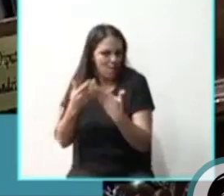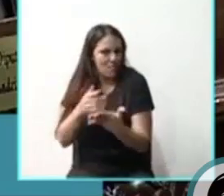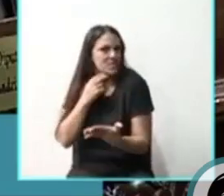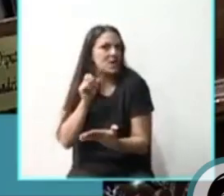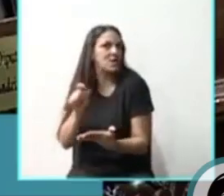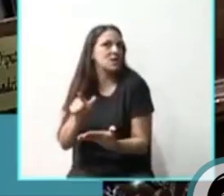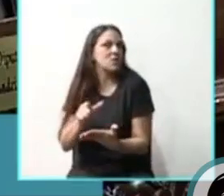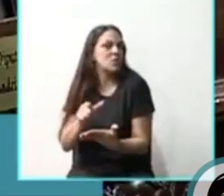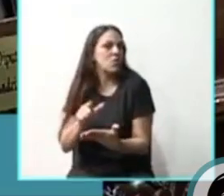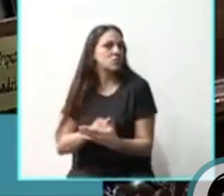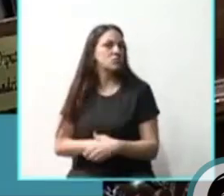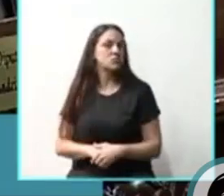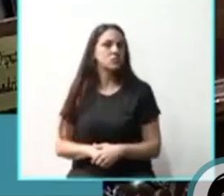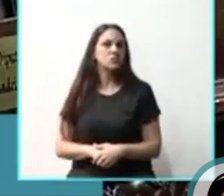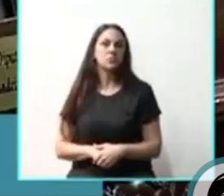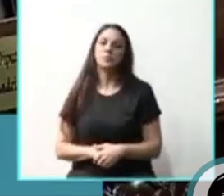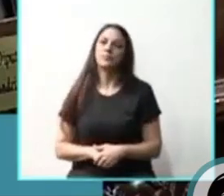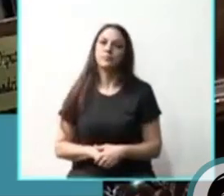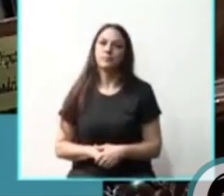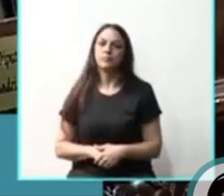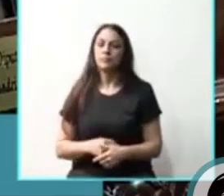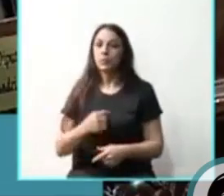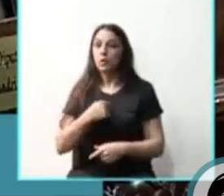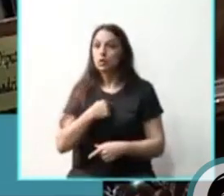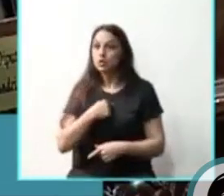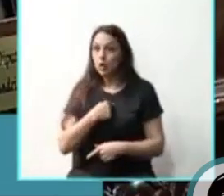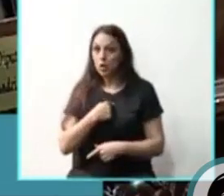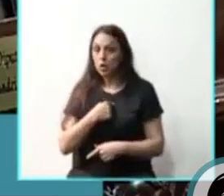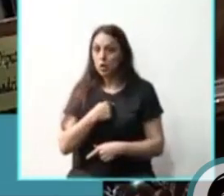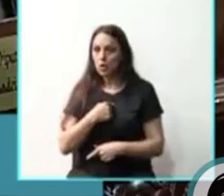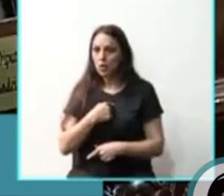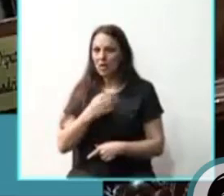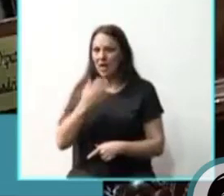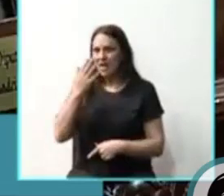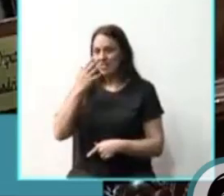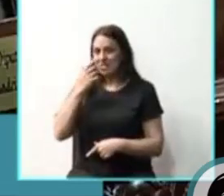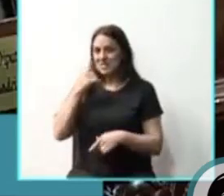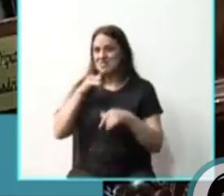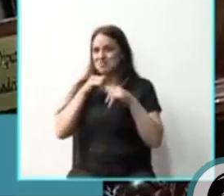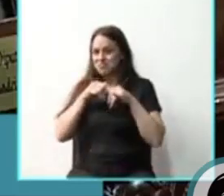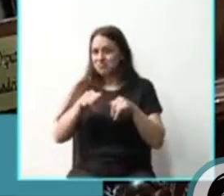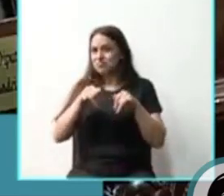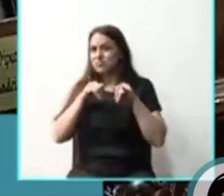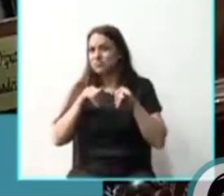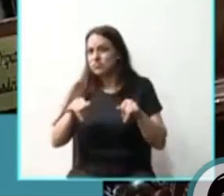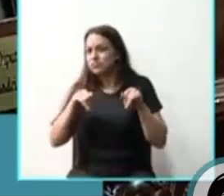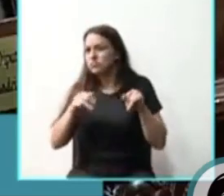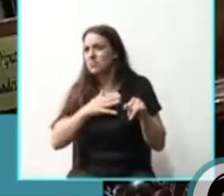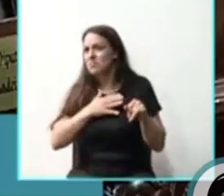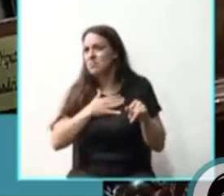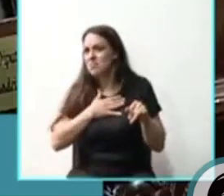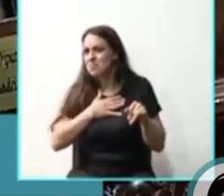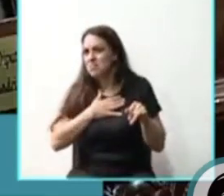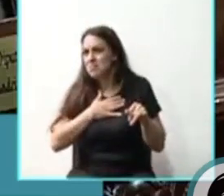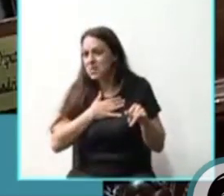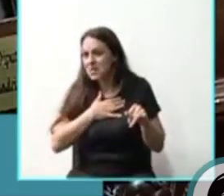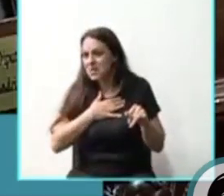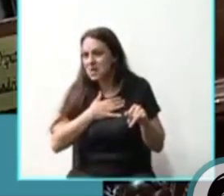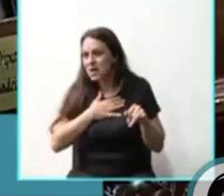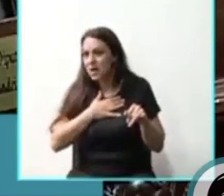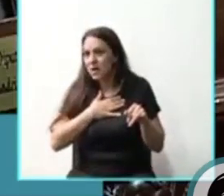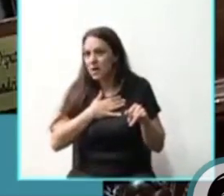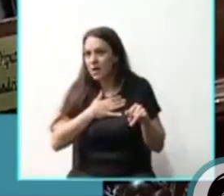caso en particular en una gran campaña mediática que se hizo para justificar el asesinato de mis padres